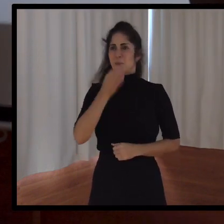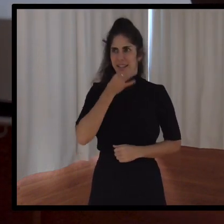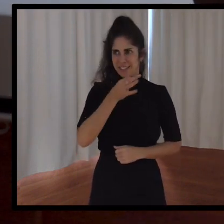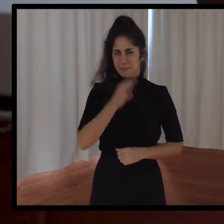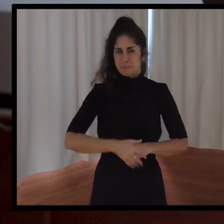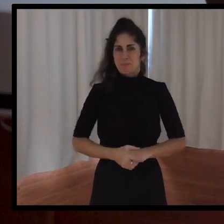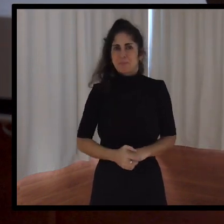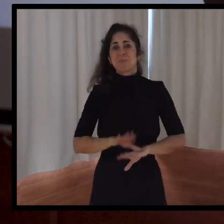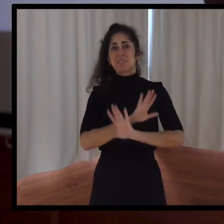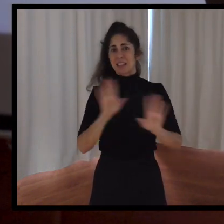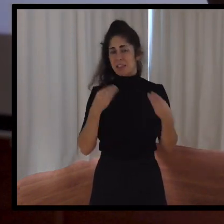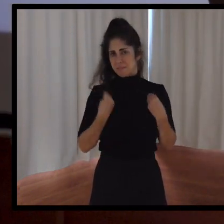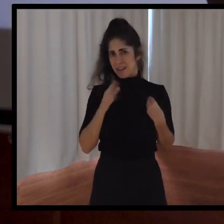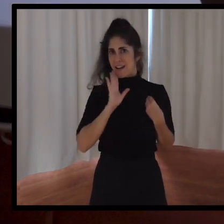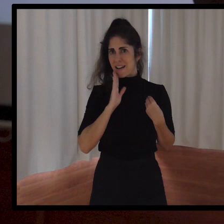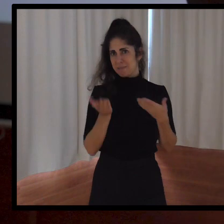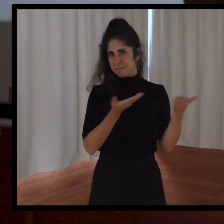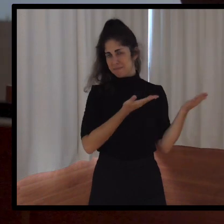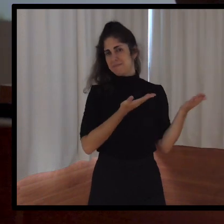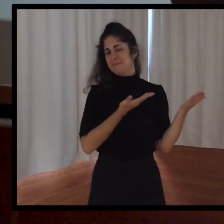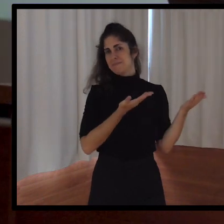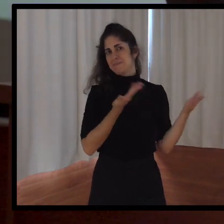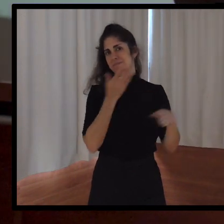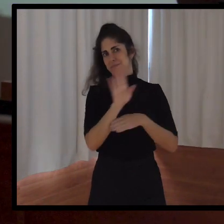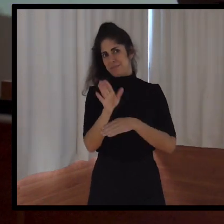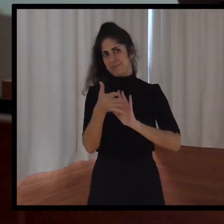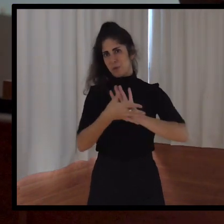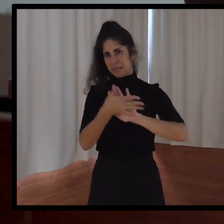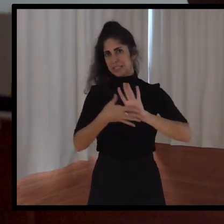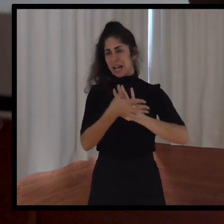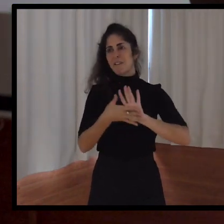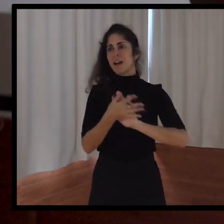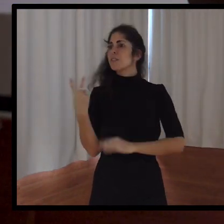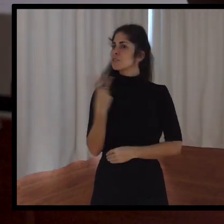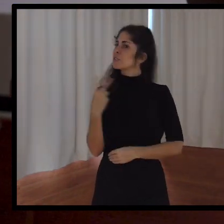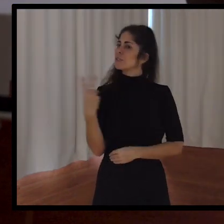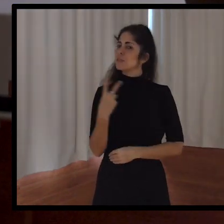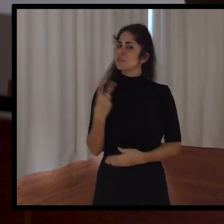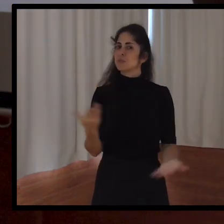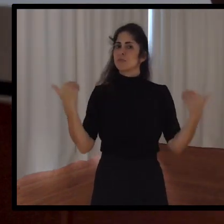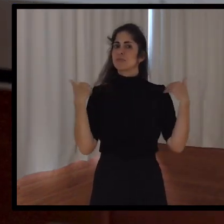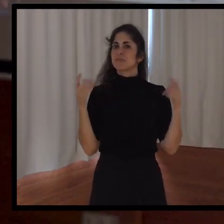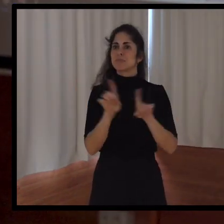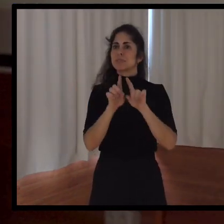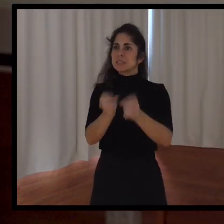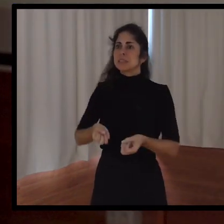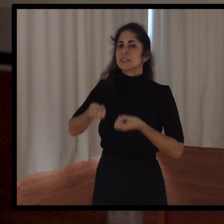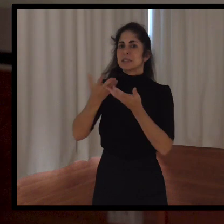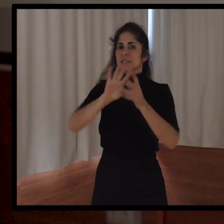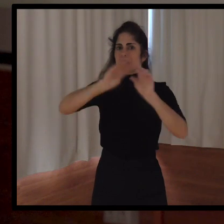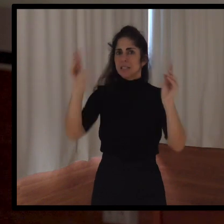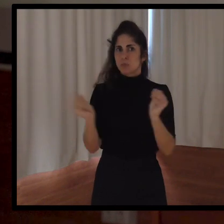Como bien comentaba Ana Lidia, haremos un pequeño repaso de lo que supone